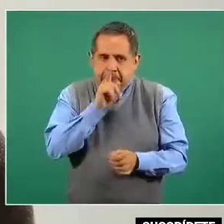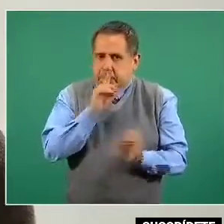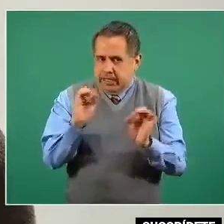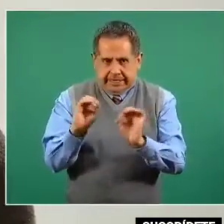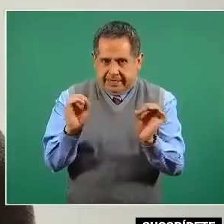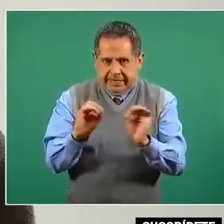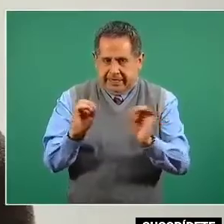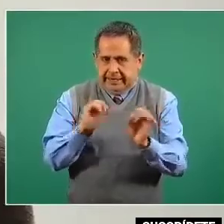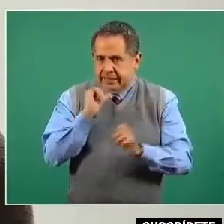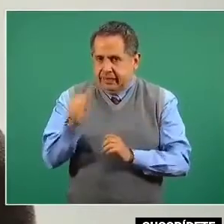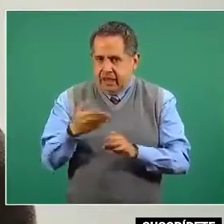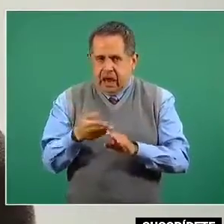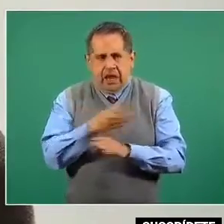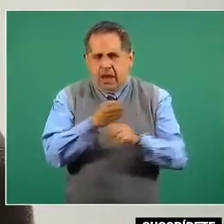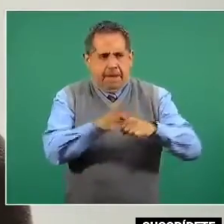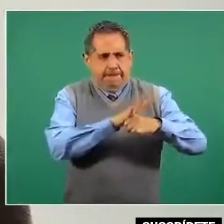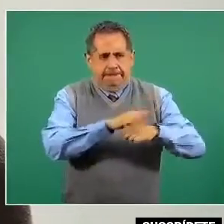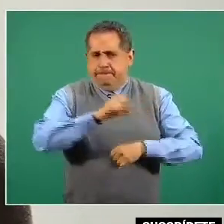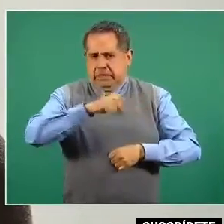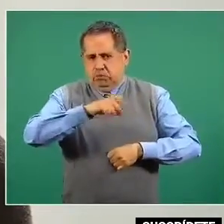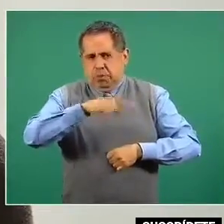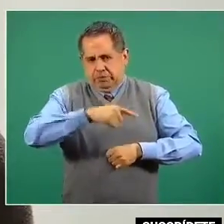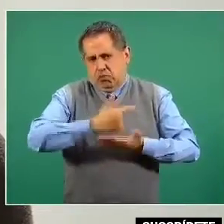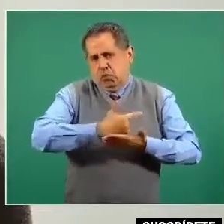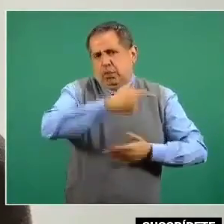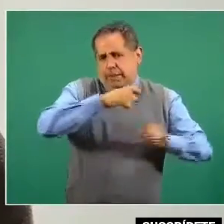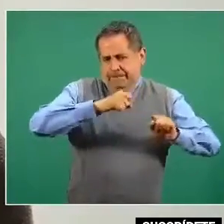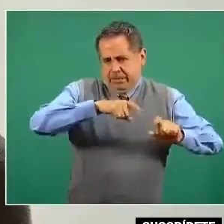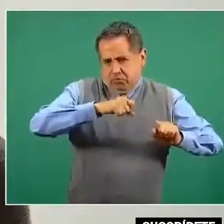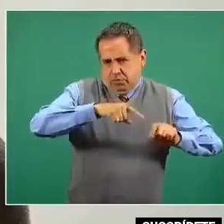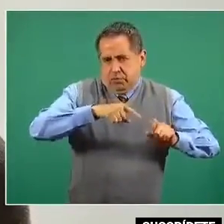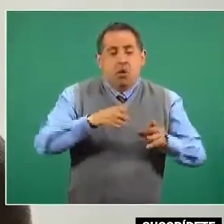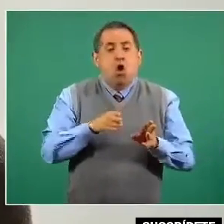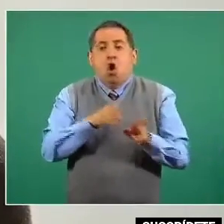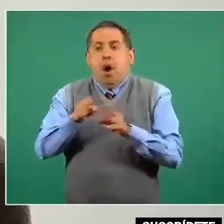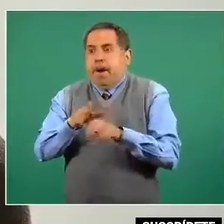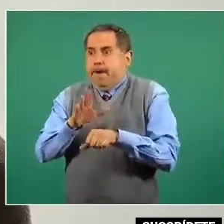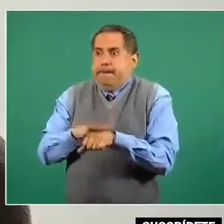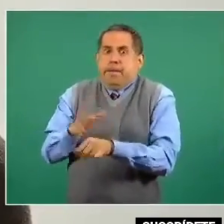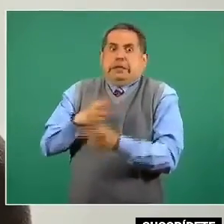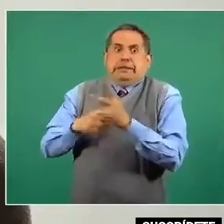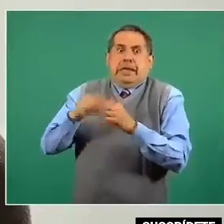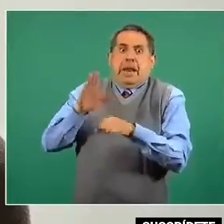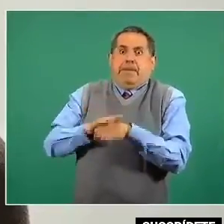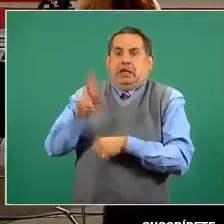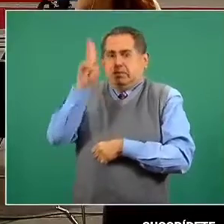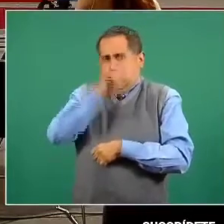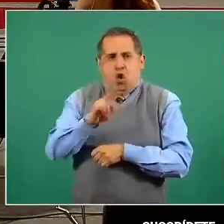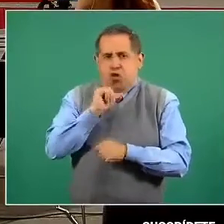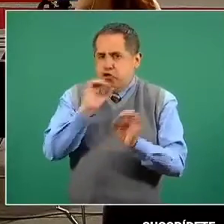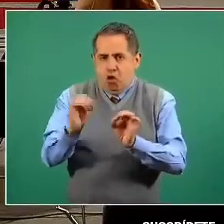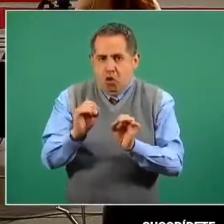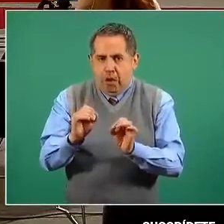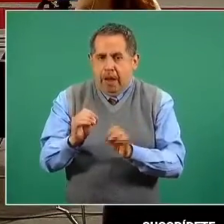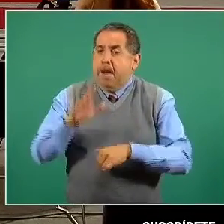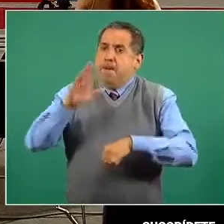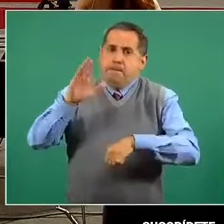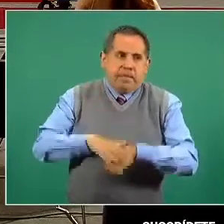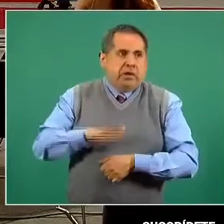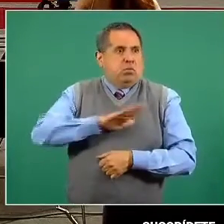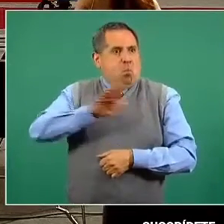que previamente ya se conocían o el virus original, ni tampoco está asociado a mayor letalidad. Pero